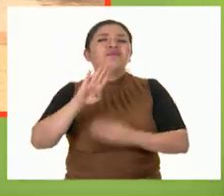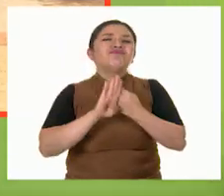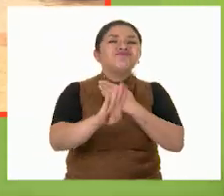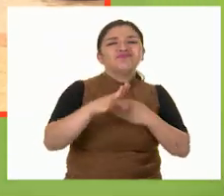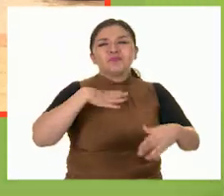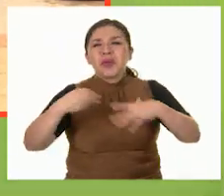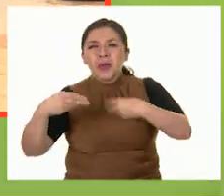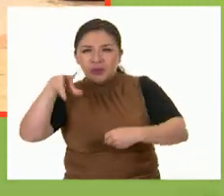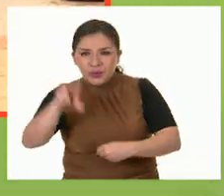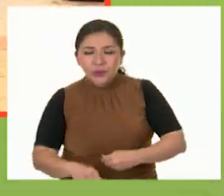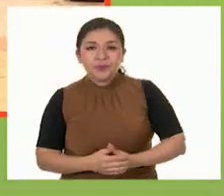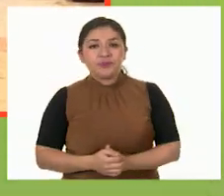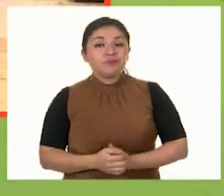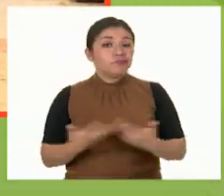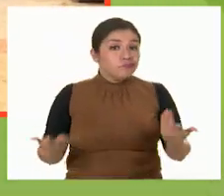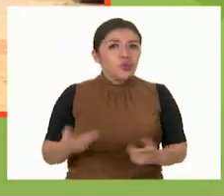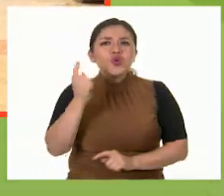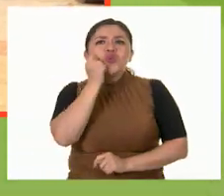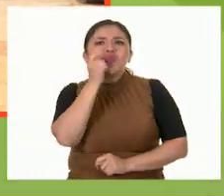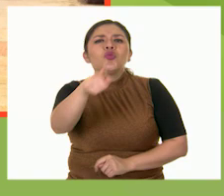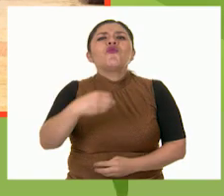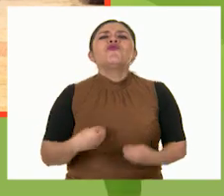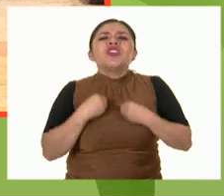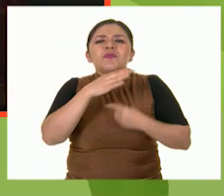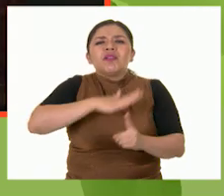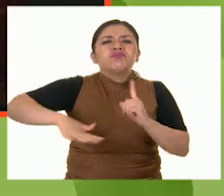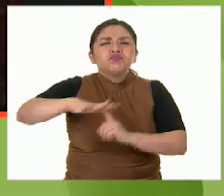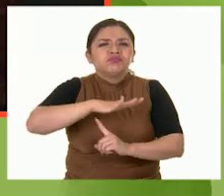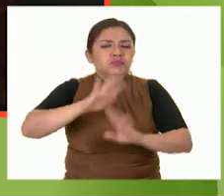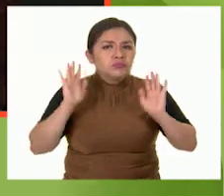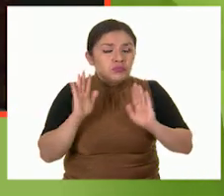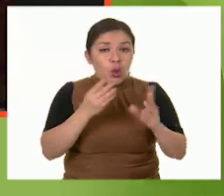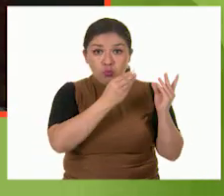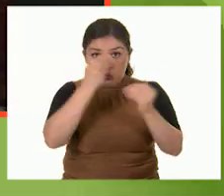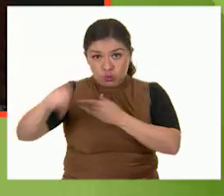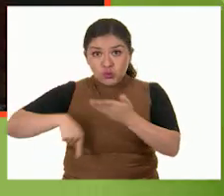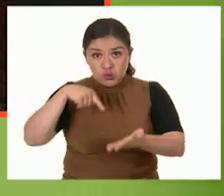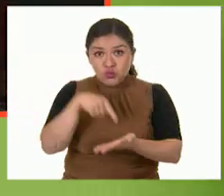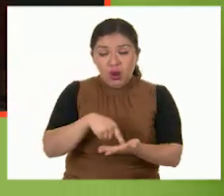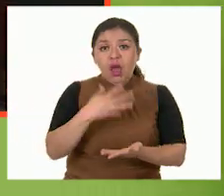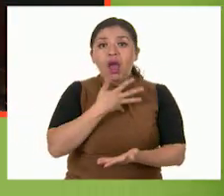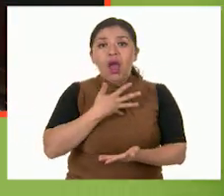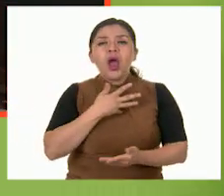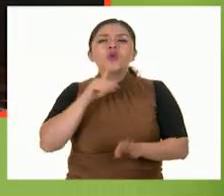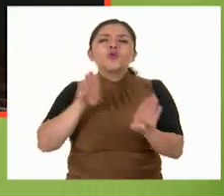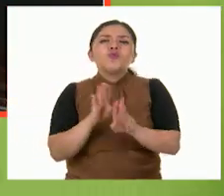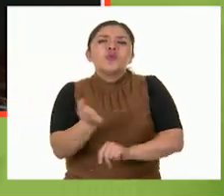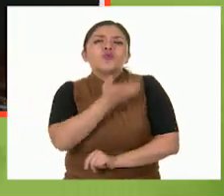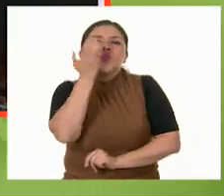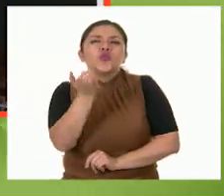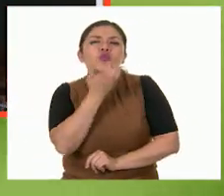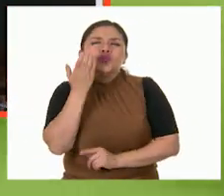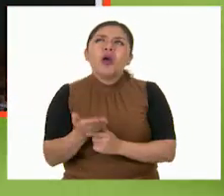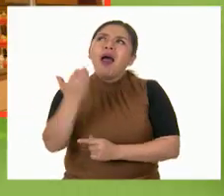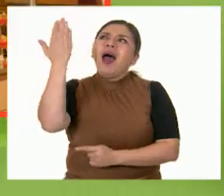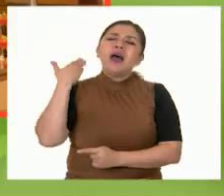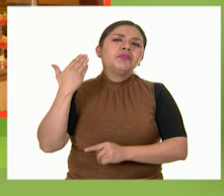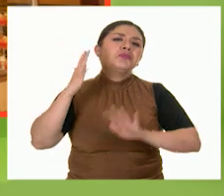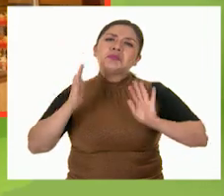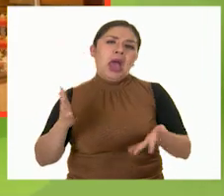contagios. No importa el lugar donde vivamos, en muchos lugares las costumbres que teníamos han